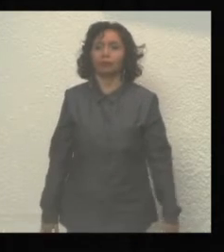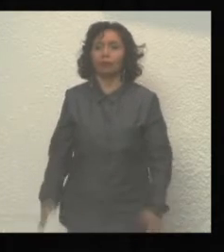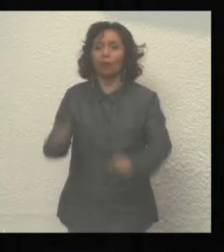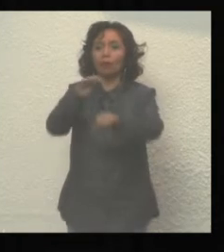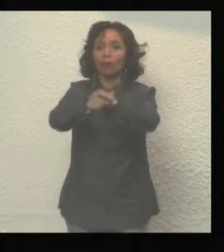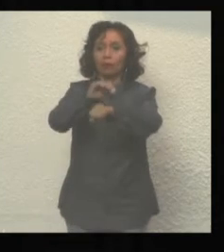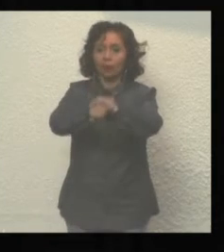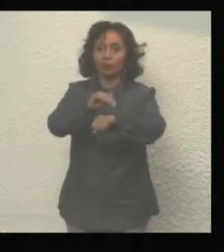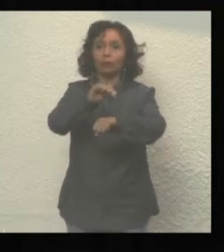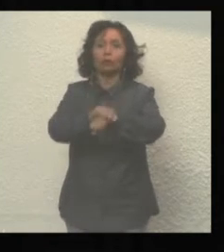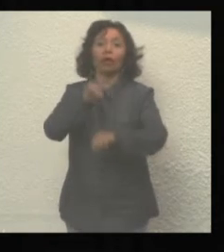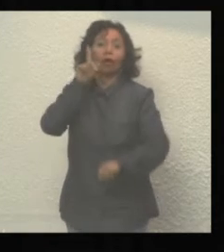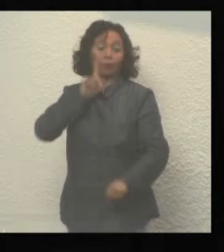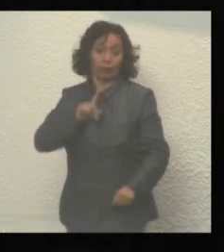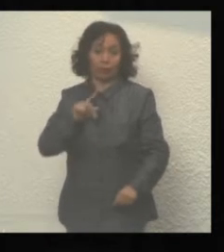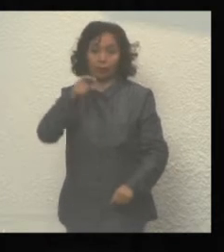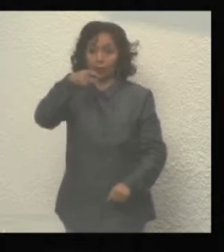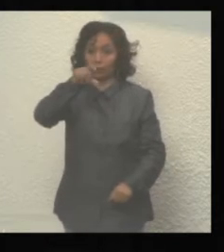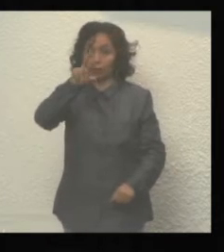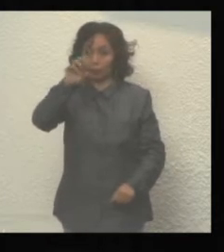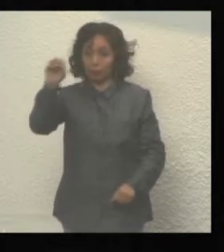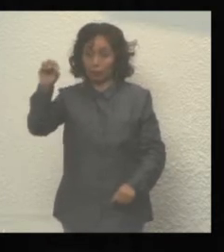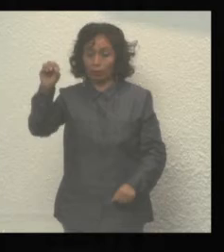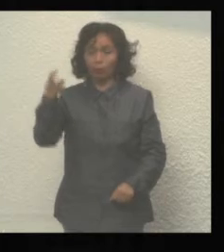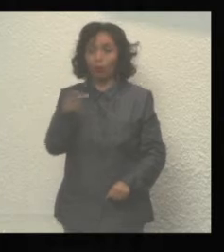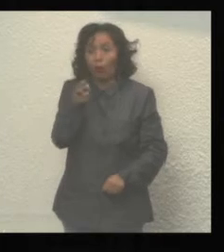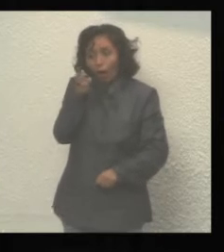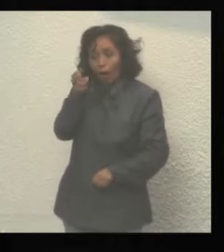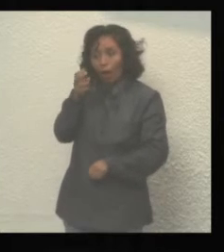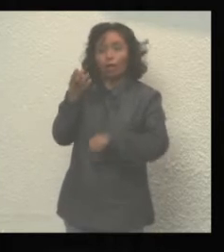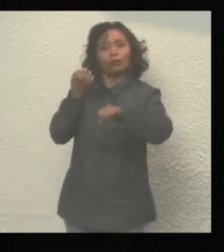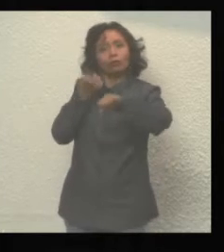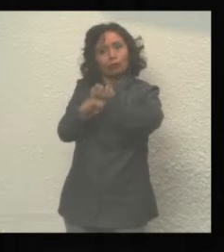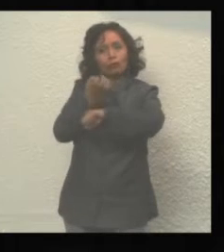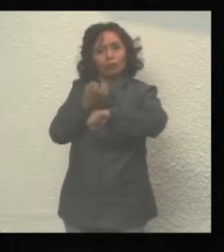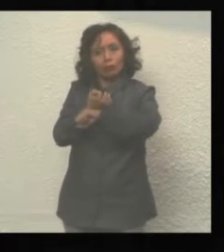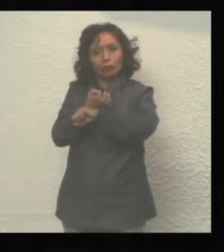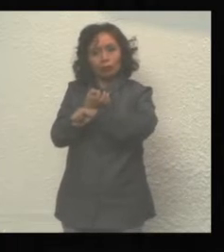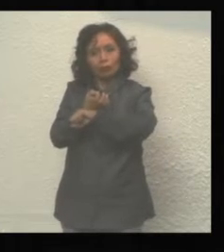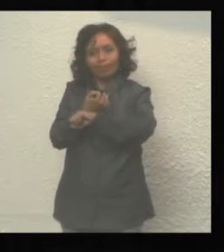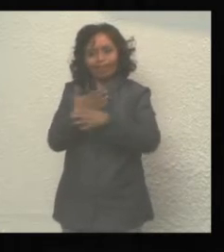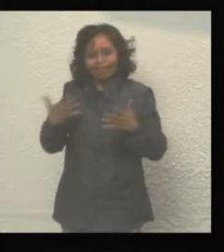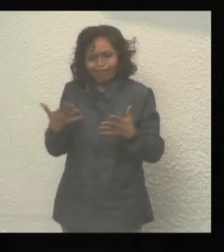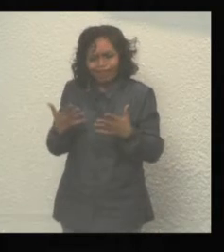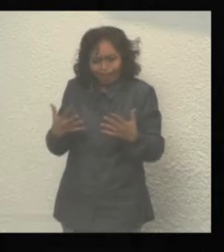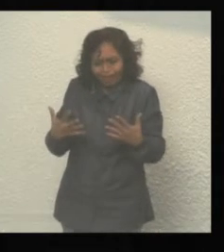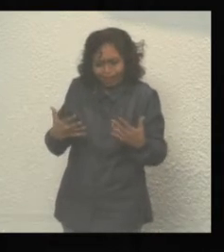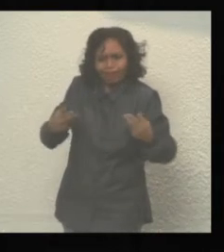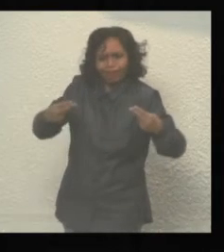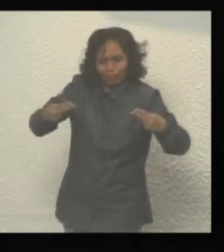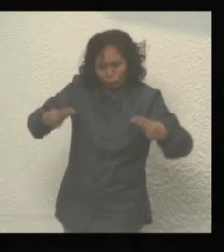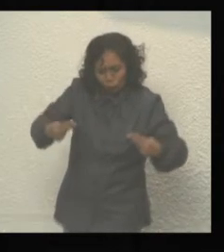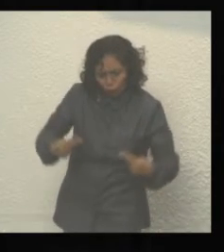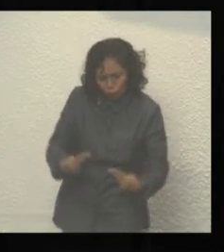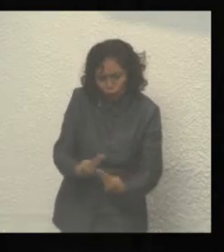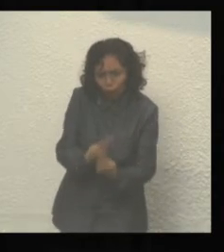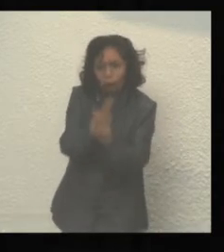Amigas y amigos, Quintana Roo es un estado que nació precisamente por el pueblo